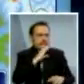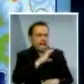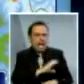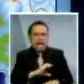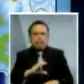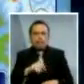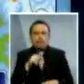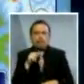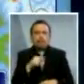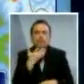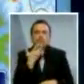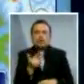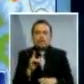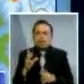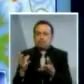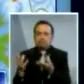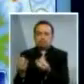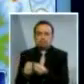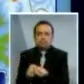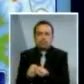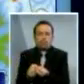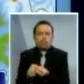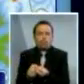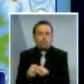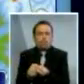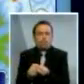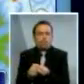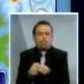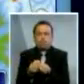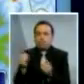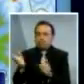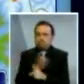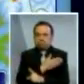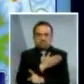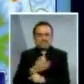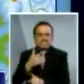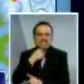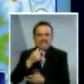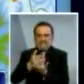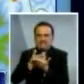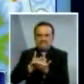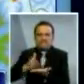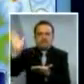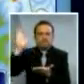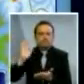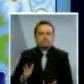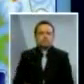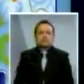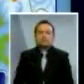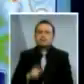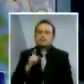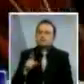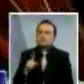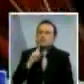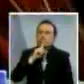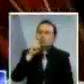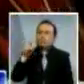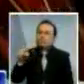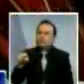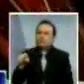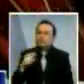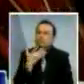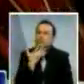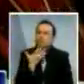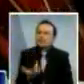qué? Porque hay una minoría, un grupo pequeño, muy violento, que quiere echarlos de sus tierras. Senador, y en ese sentido, ¿usted por qué, a